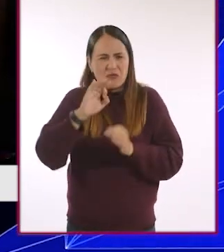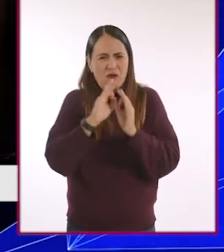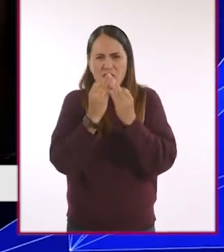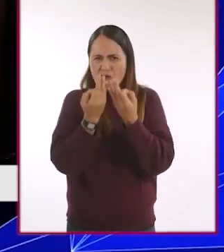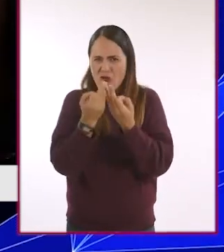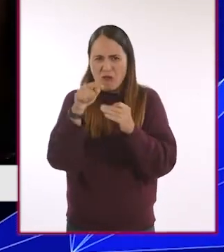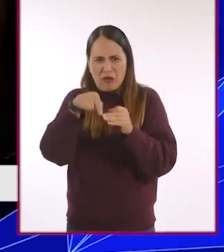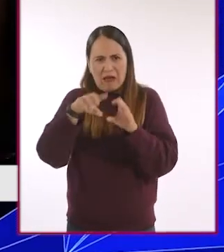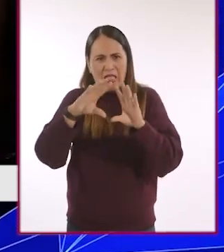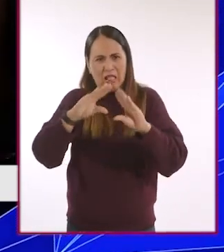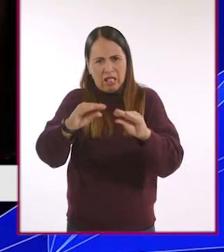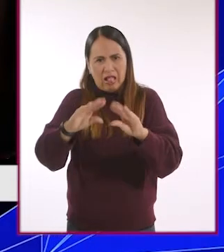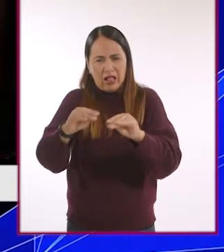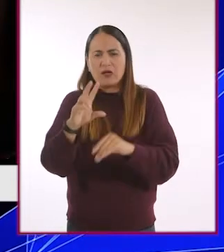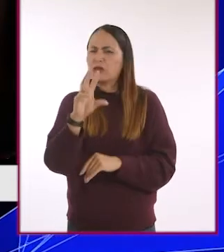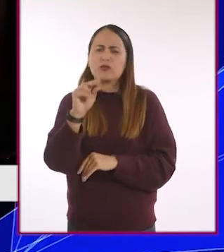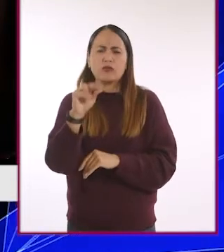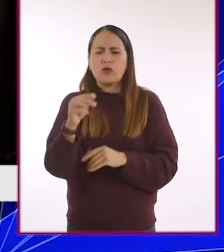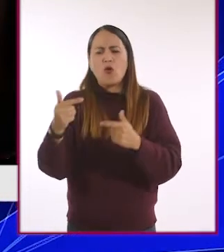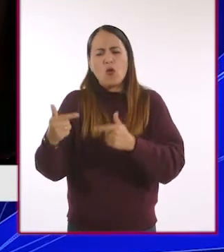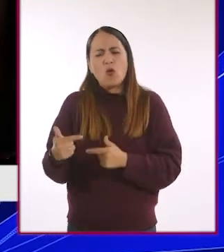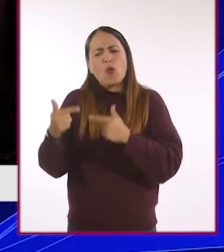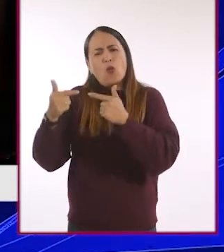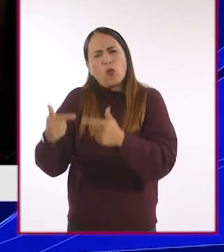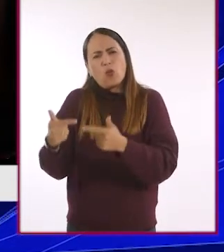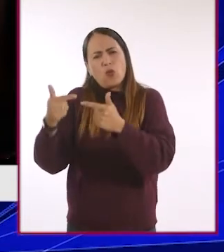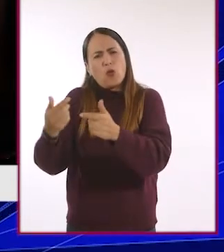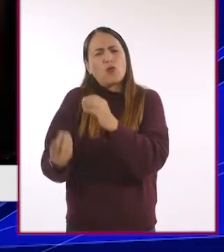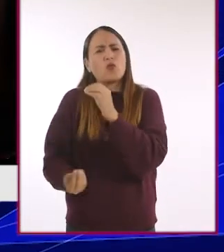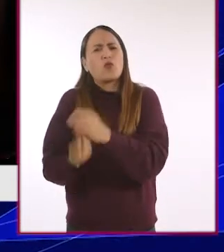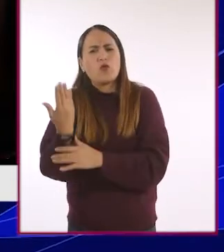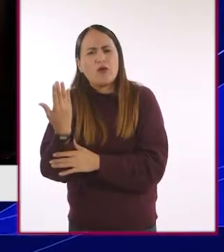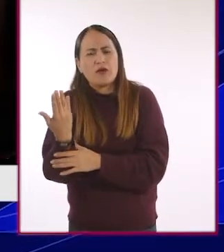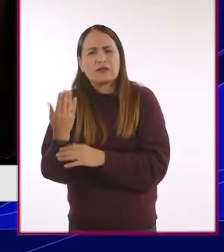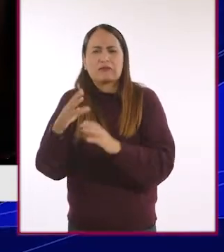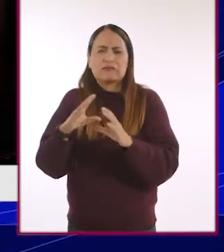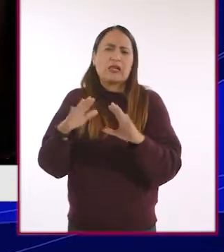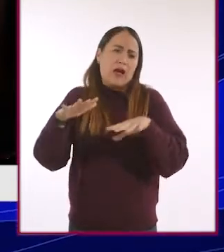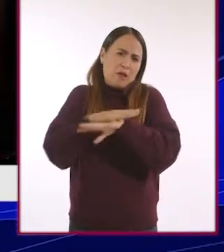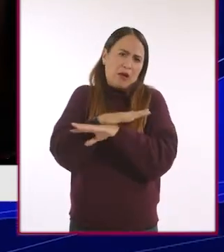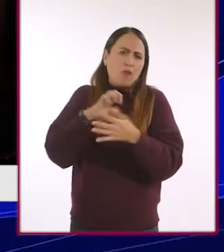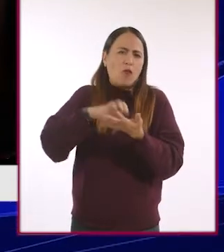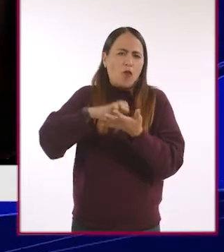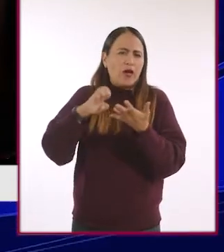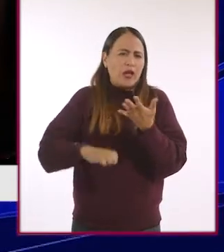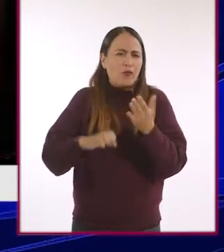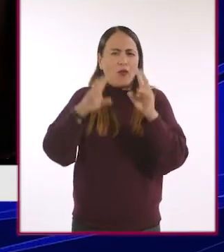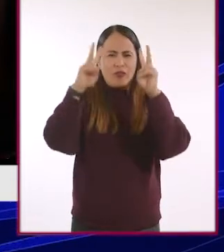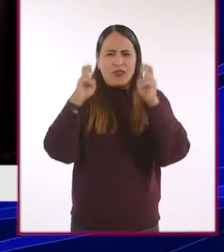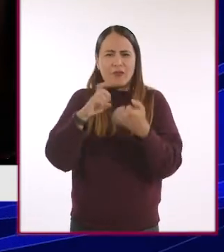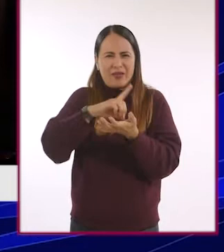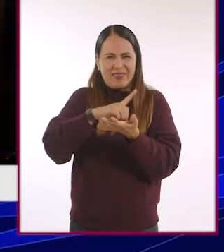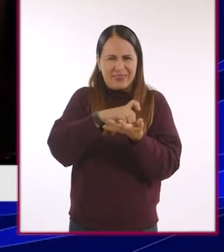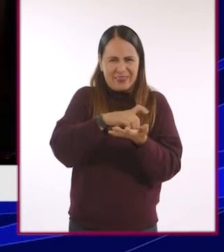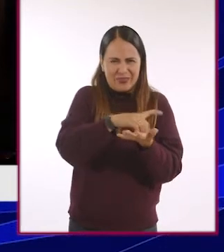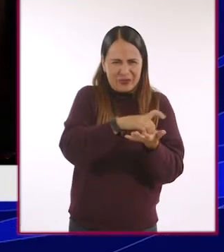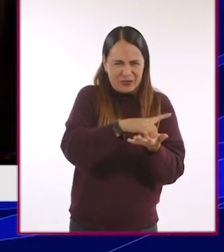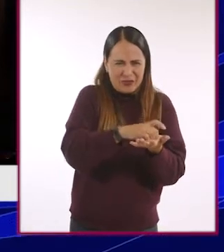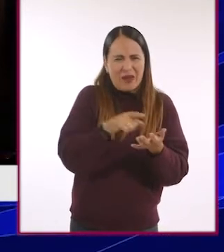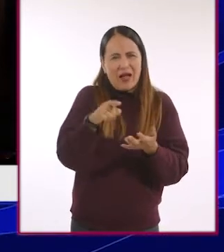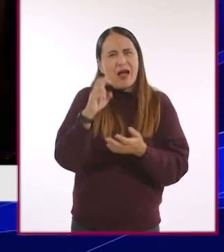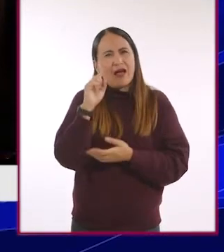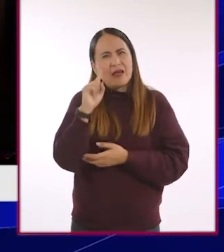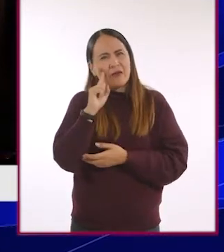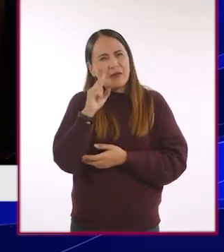ejemplo, ese tipo de esquemas hacia las nuevas generaciones. Y, por ejemplo, si vas a hablar de dinosaurios, hablar visualmente en un